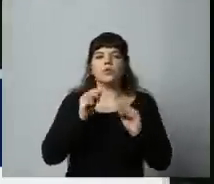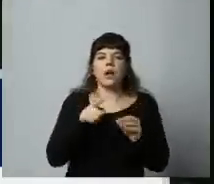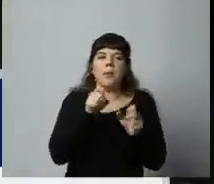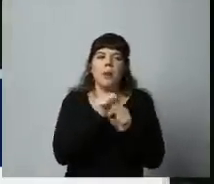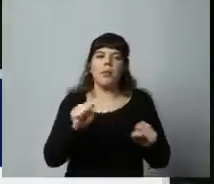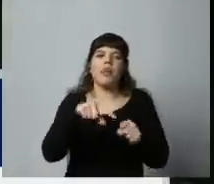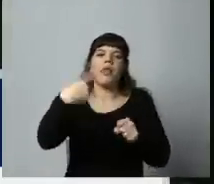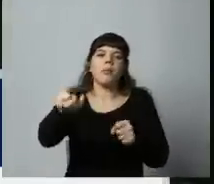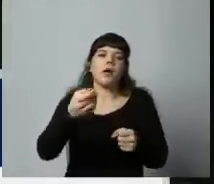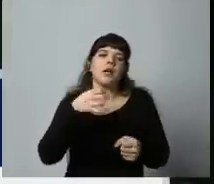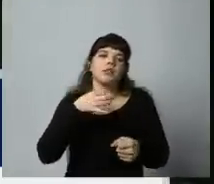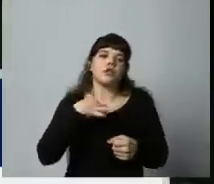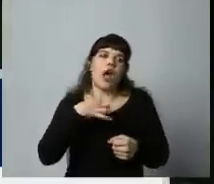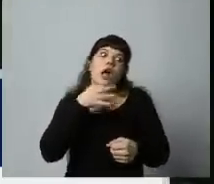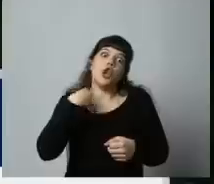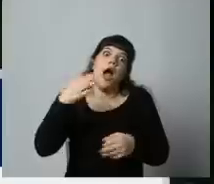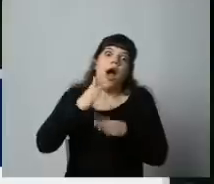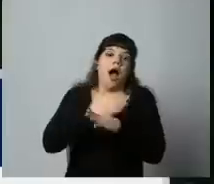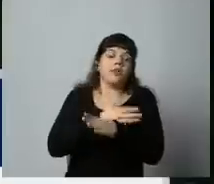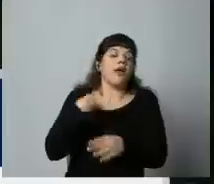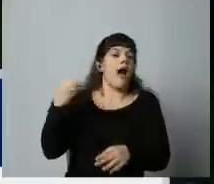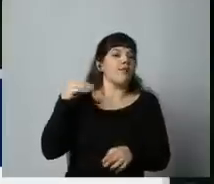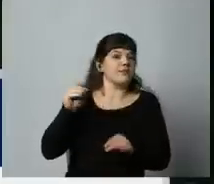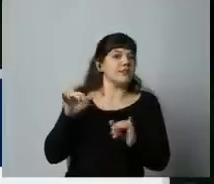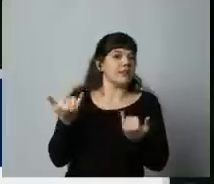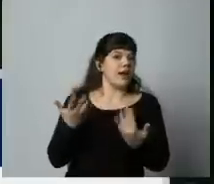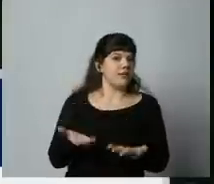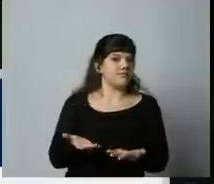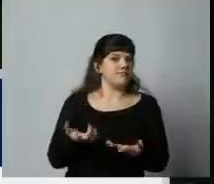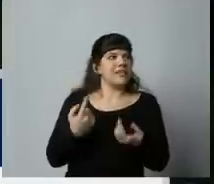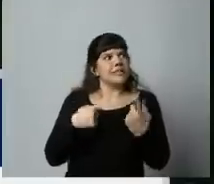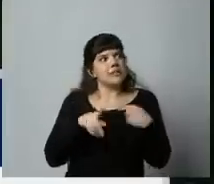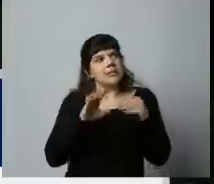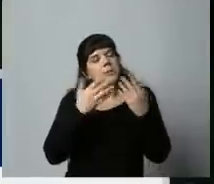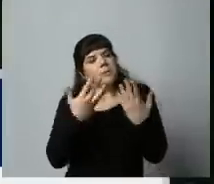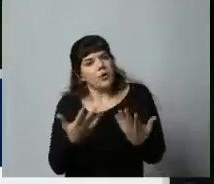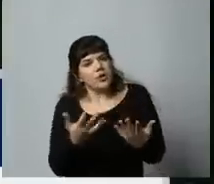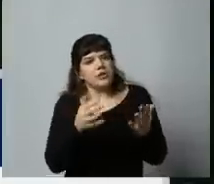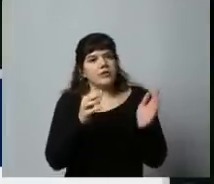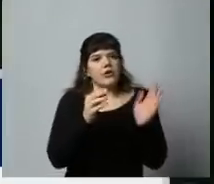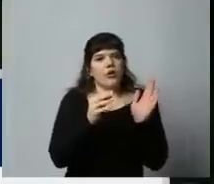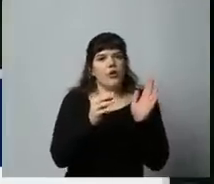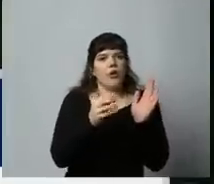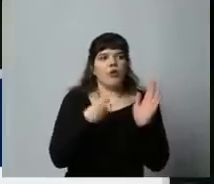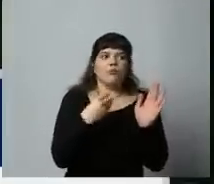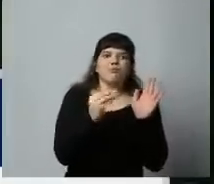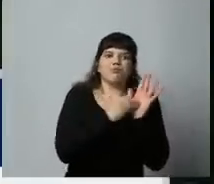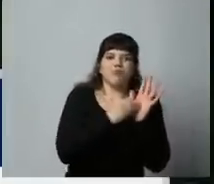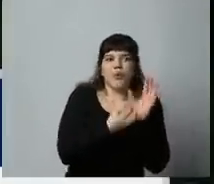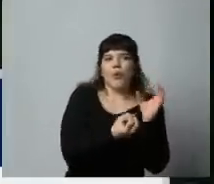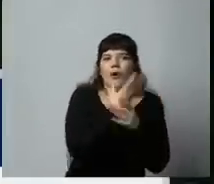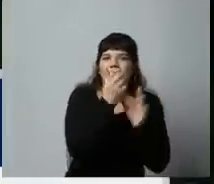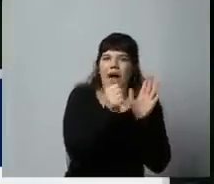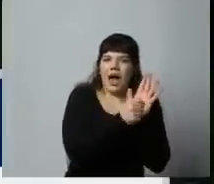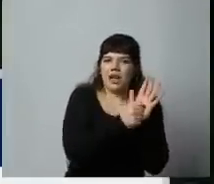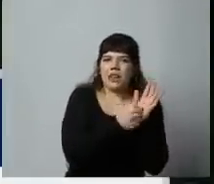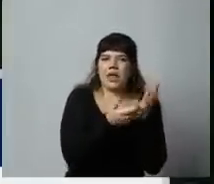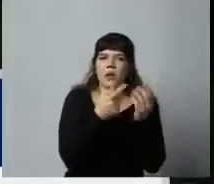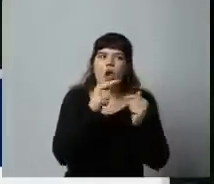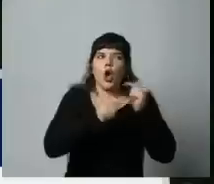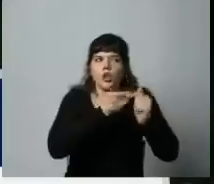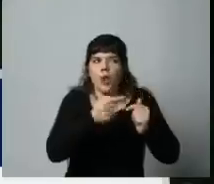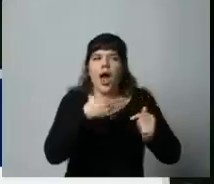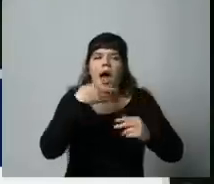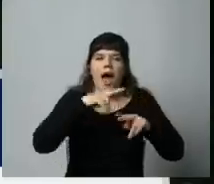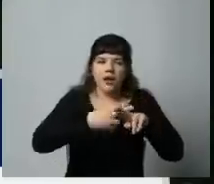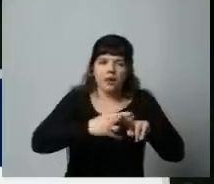parece que esa es la razón de incluir este artículo de de seguir hablando Yo decía la vez pasada